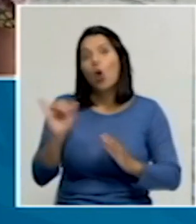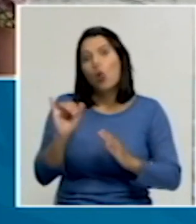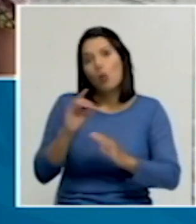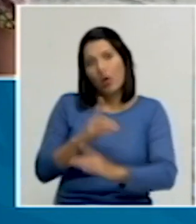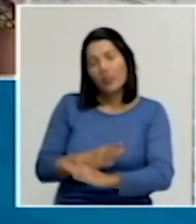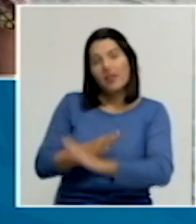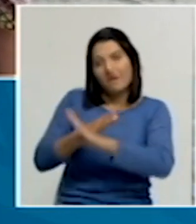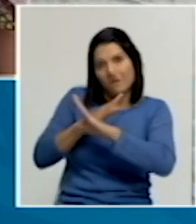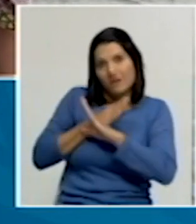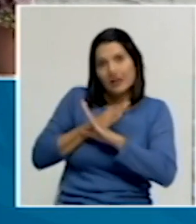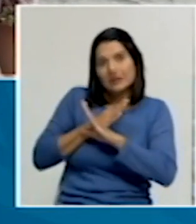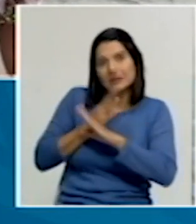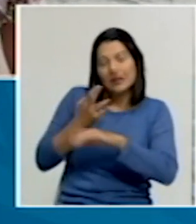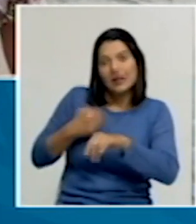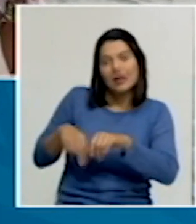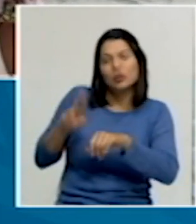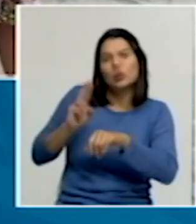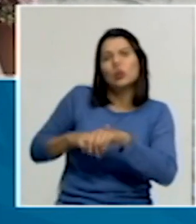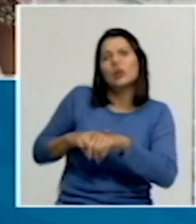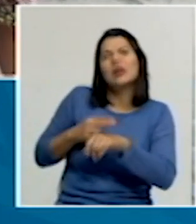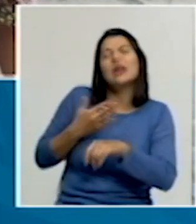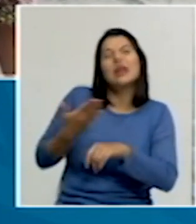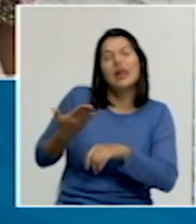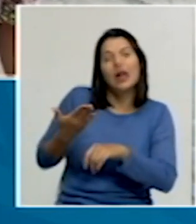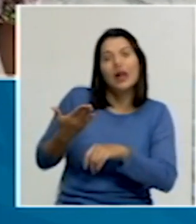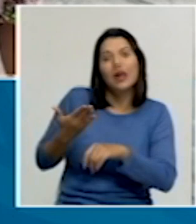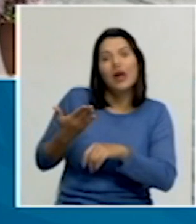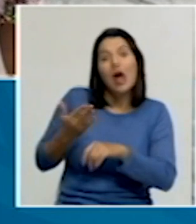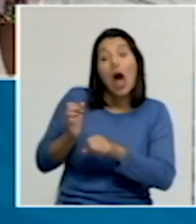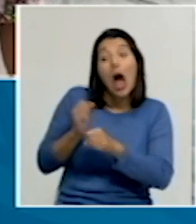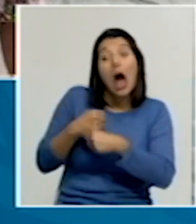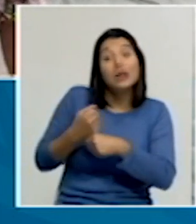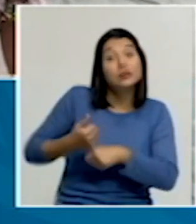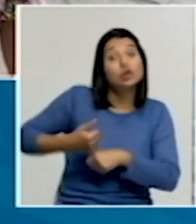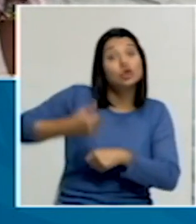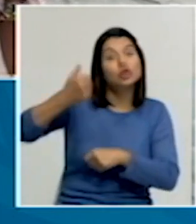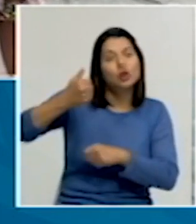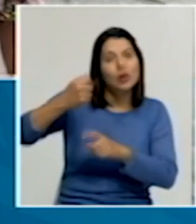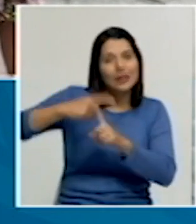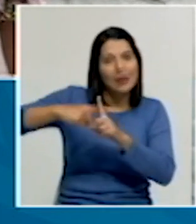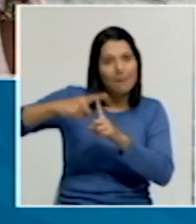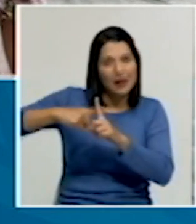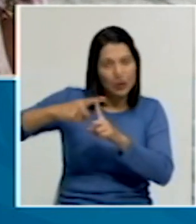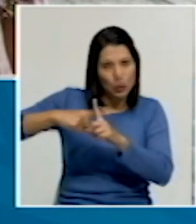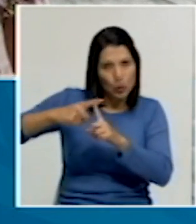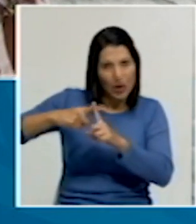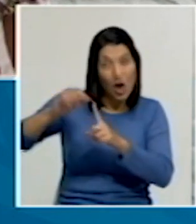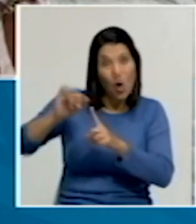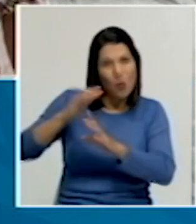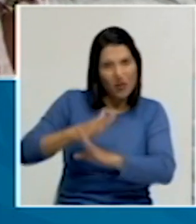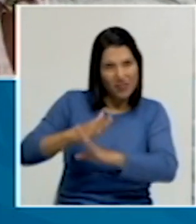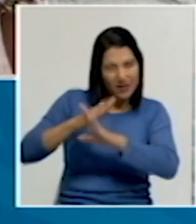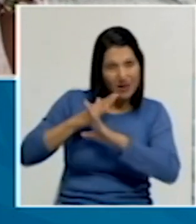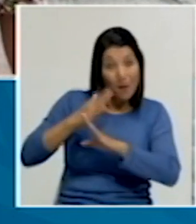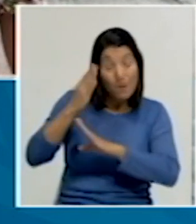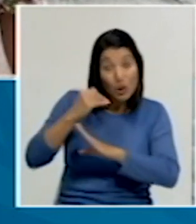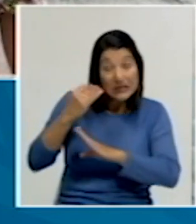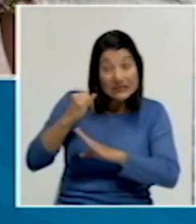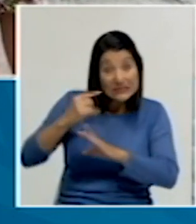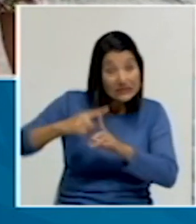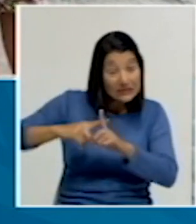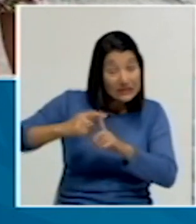inmunológica innata, a subir la temperatura, porque la temperatura un poquito